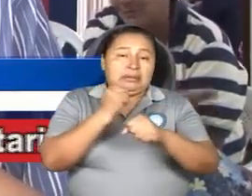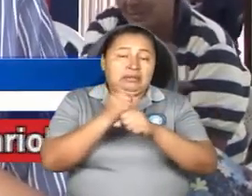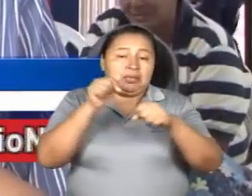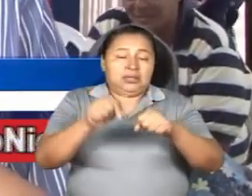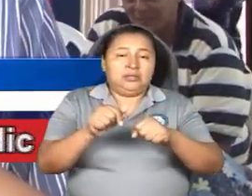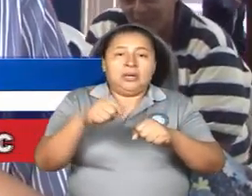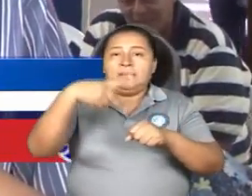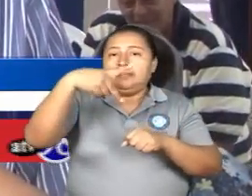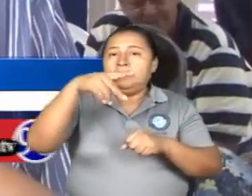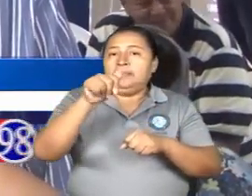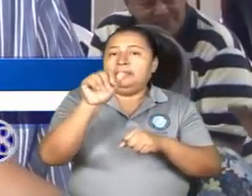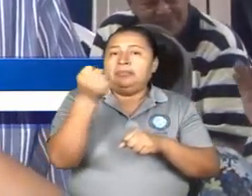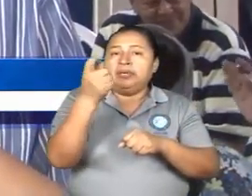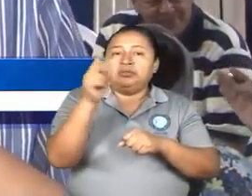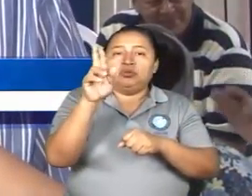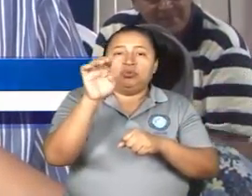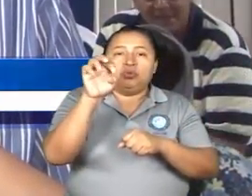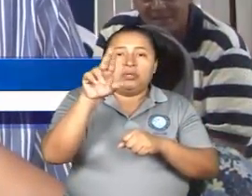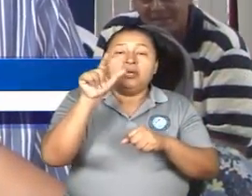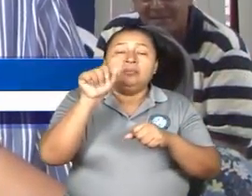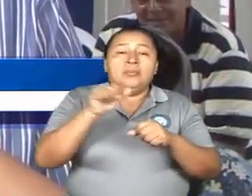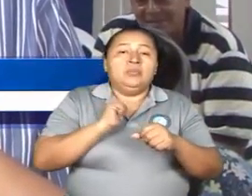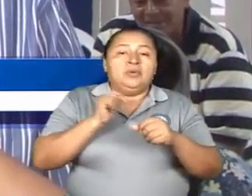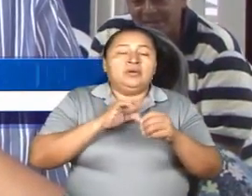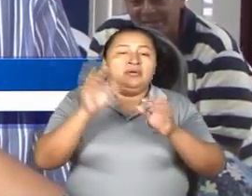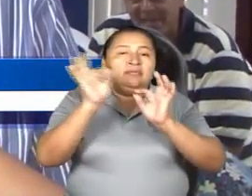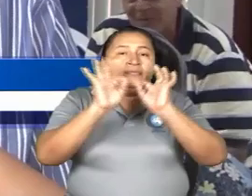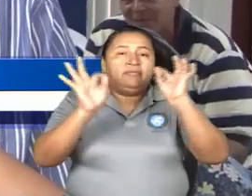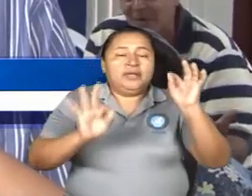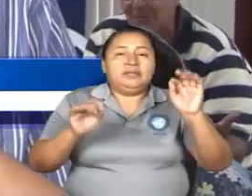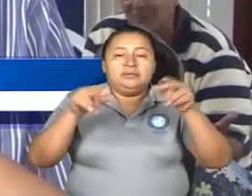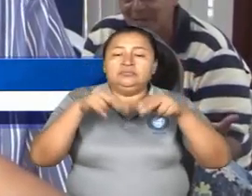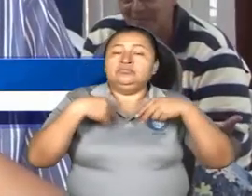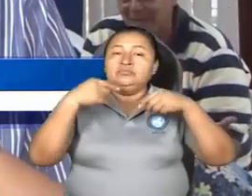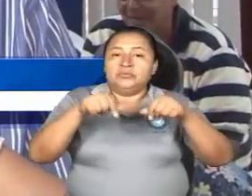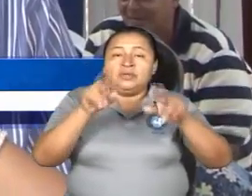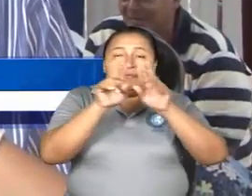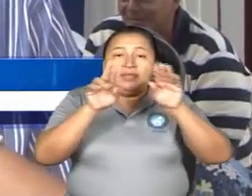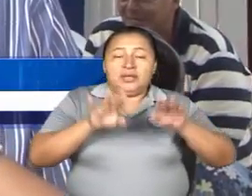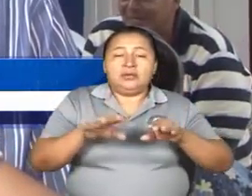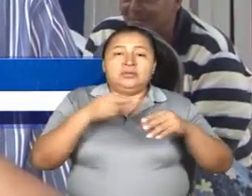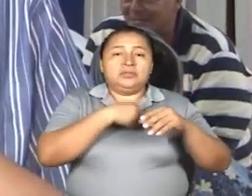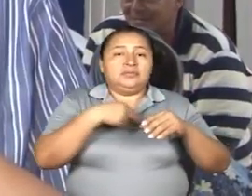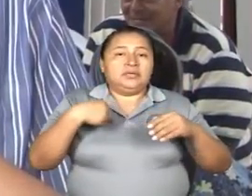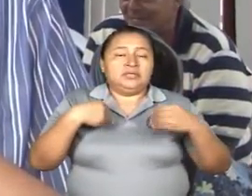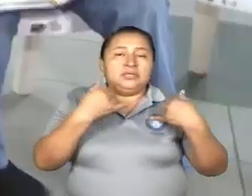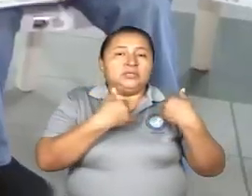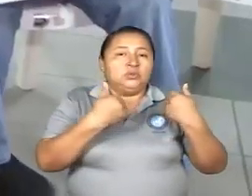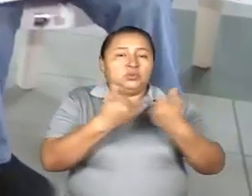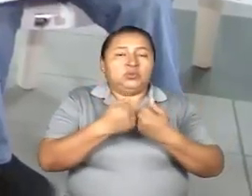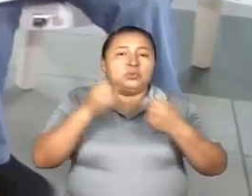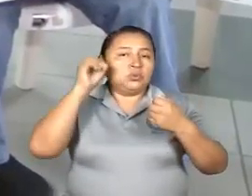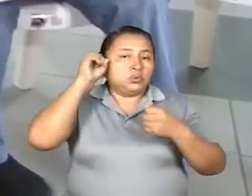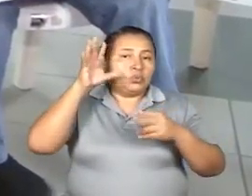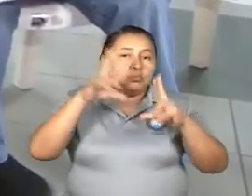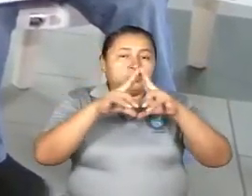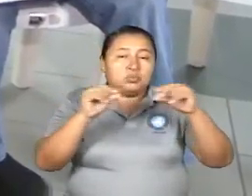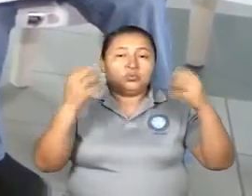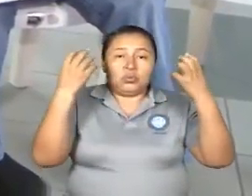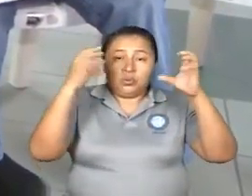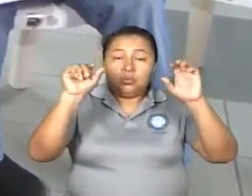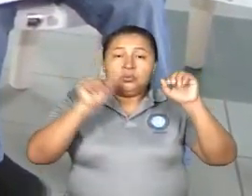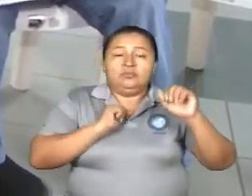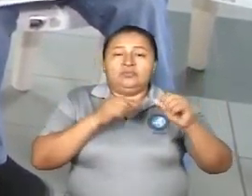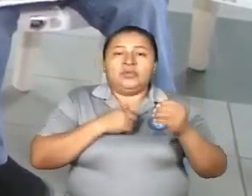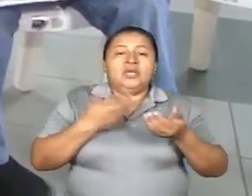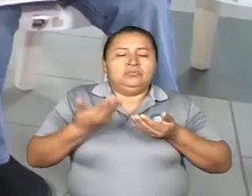pastorela. Vamos a participar en el Festival Navideño promovido por el Instituto Nicaragüense de Cultura que se va a realizar en la fecha de diciembre. Vamos a presentar, ¿verdad?, el